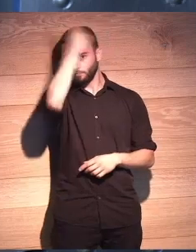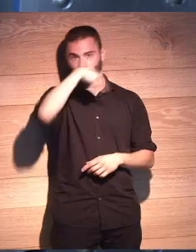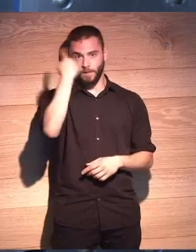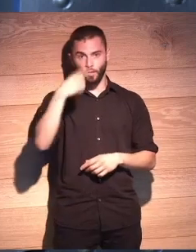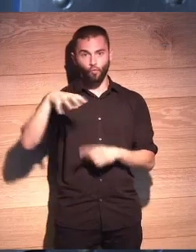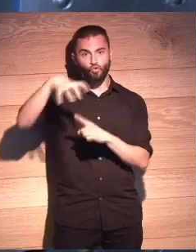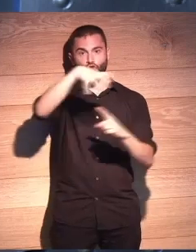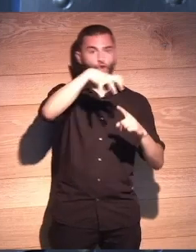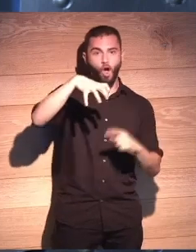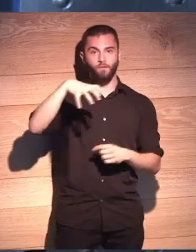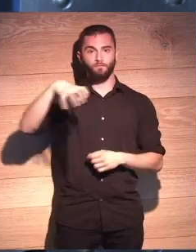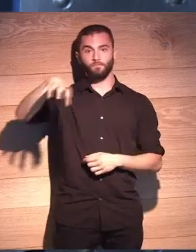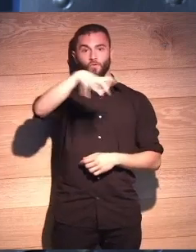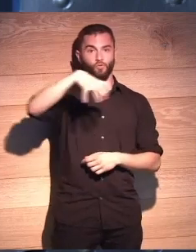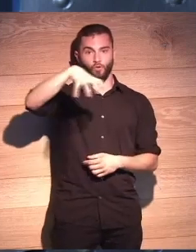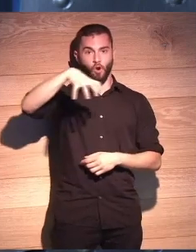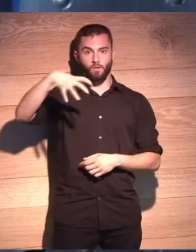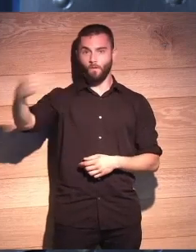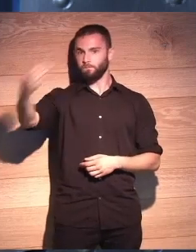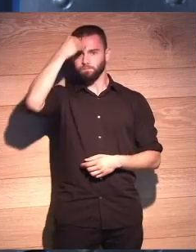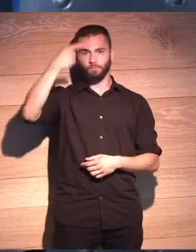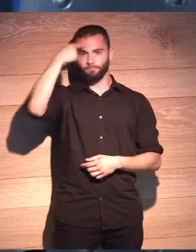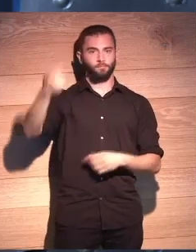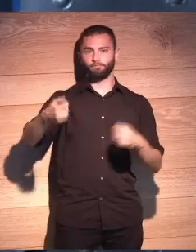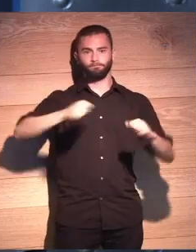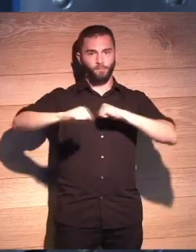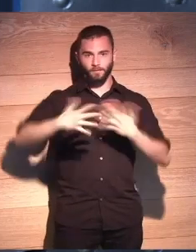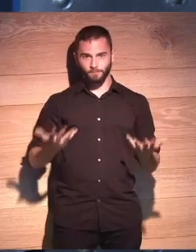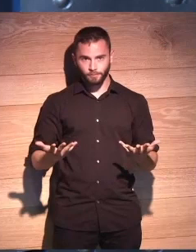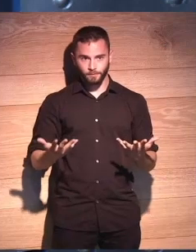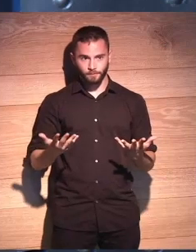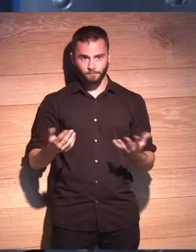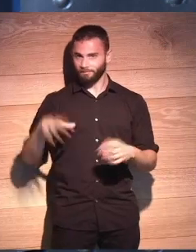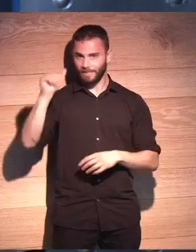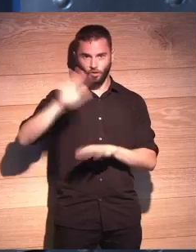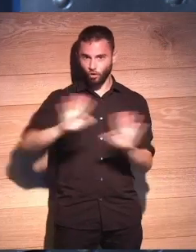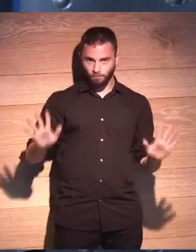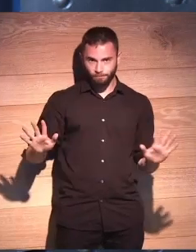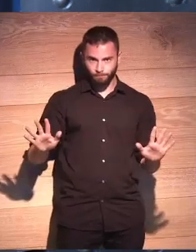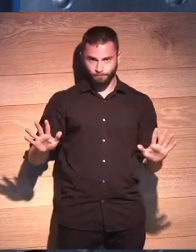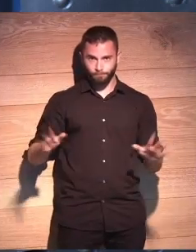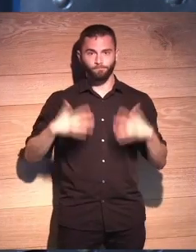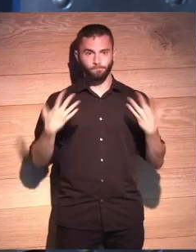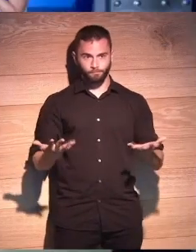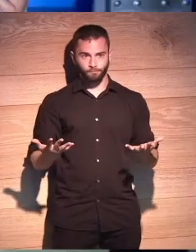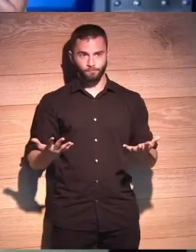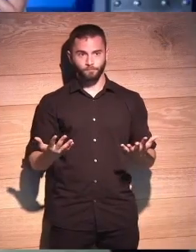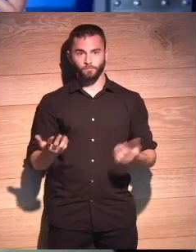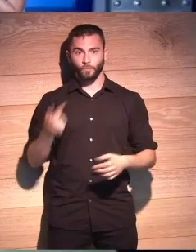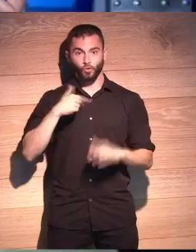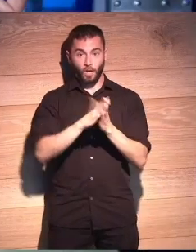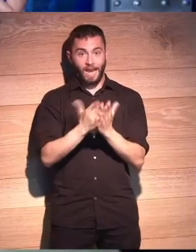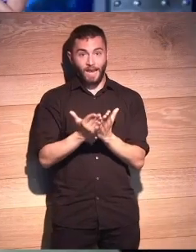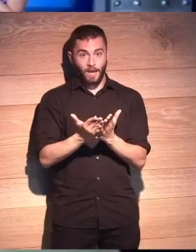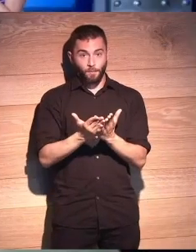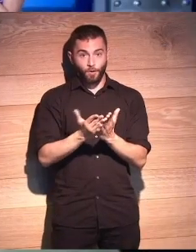dron, y el pequeñito dron, estaros seguro, que te atraviesa la frente y hasta luego, Lucas. O sea que esto, yo en el